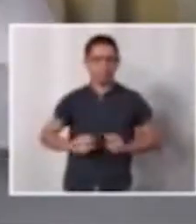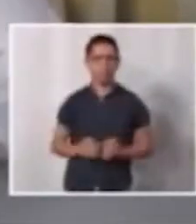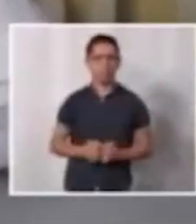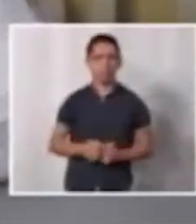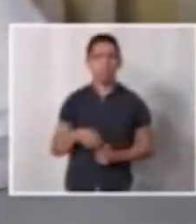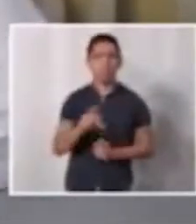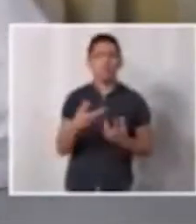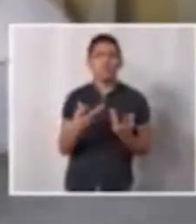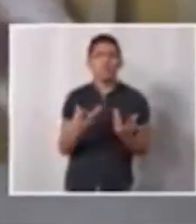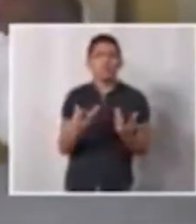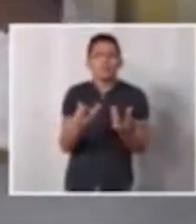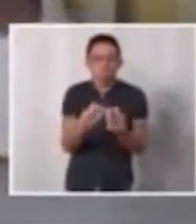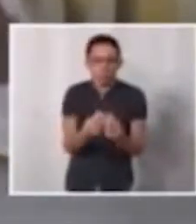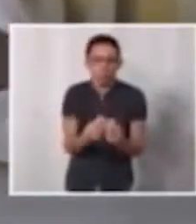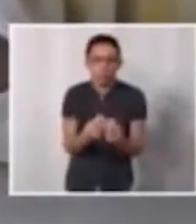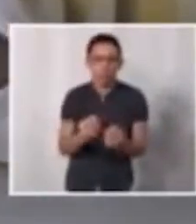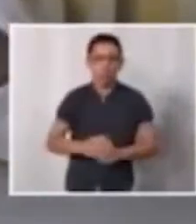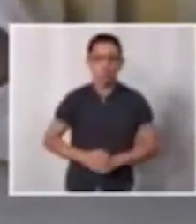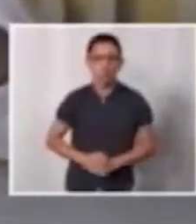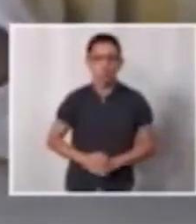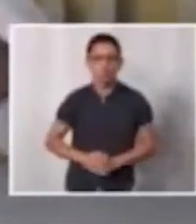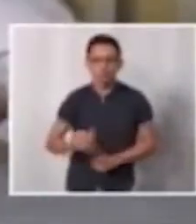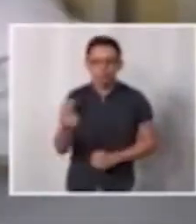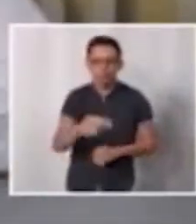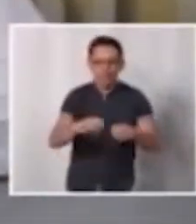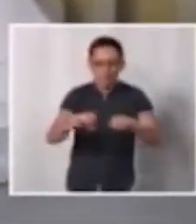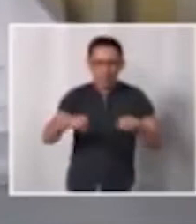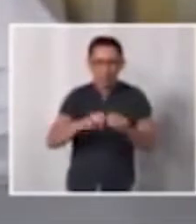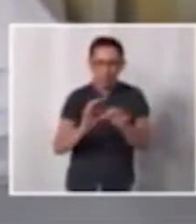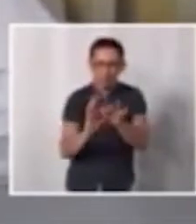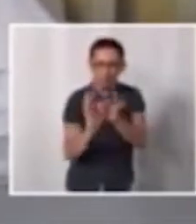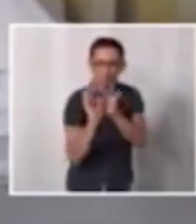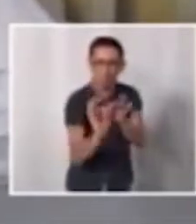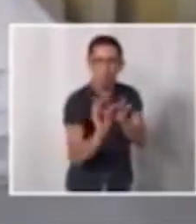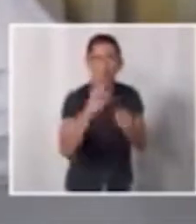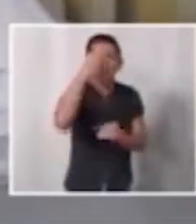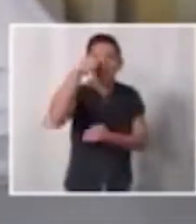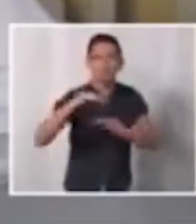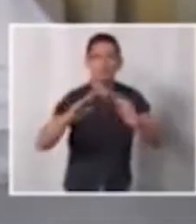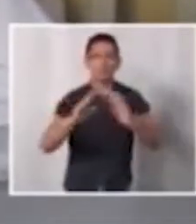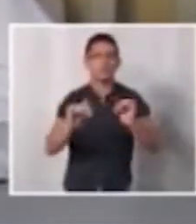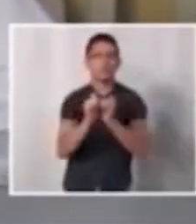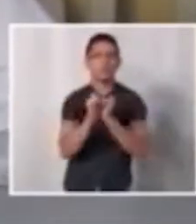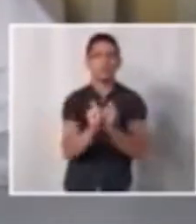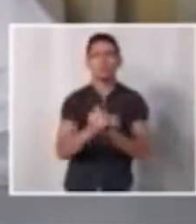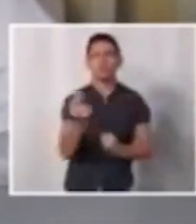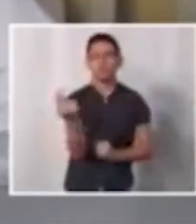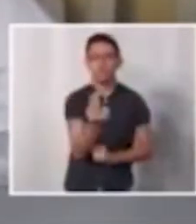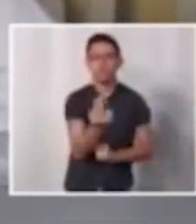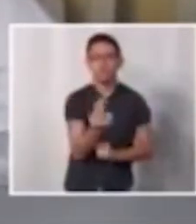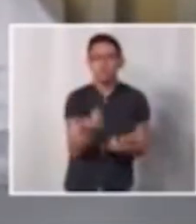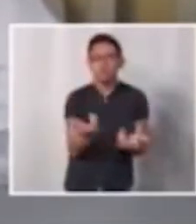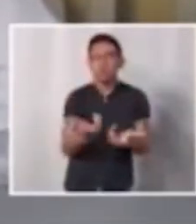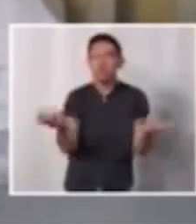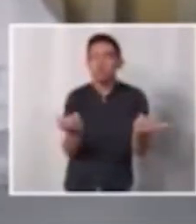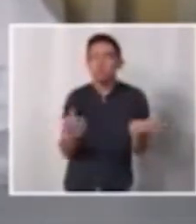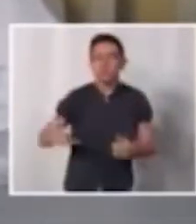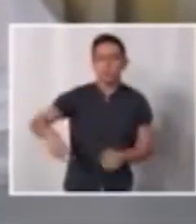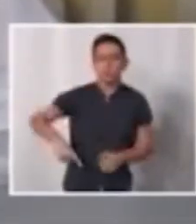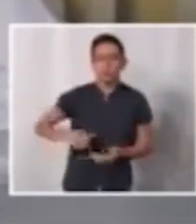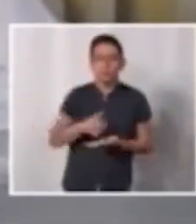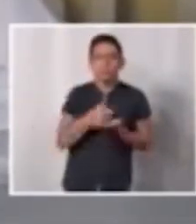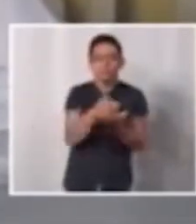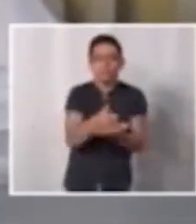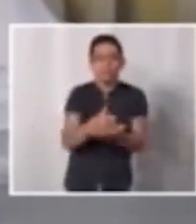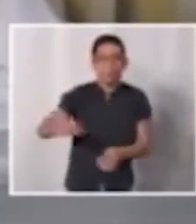Hay que seguir haciendo equipo. Para que te quedes en casa, el gobierno del estado estará ahí,